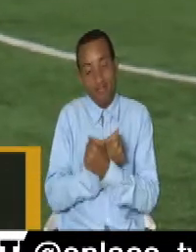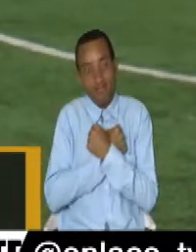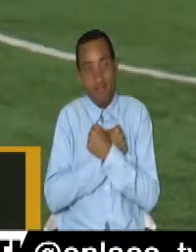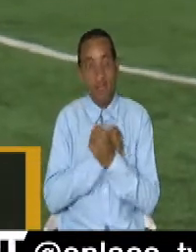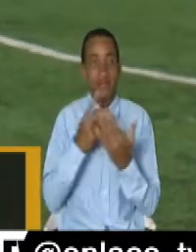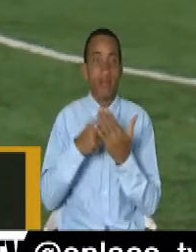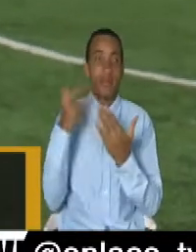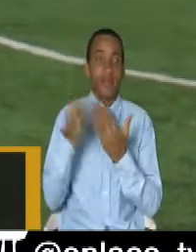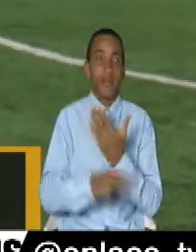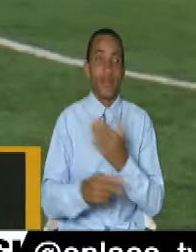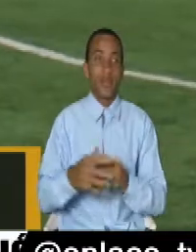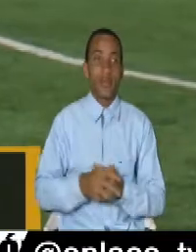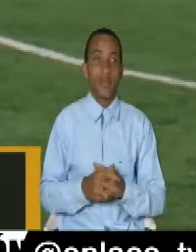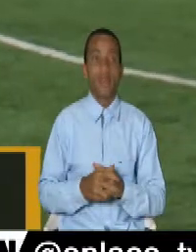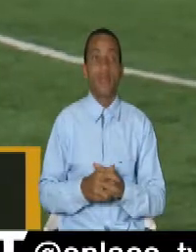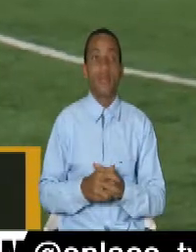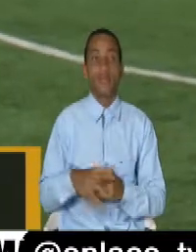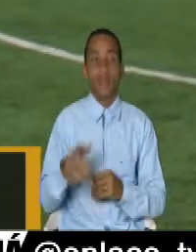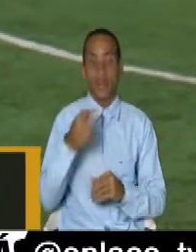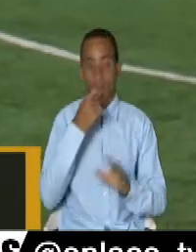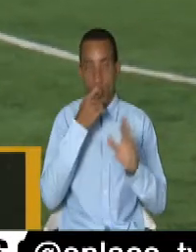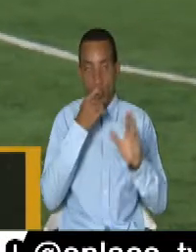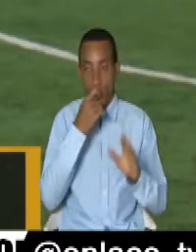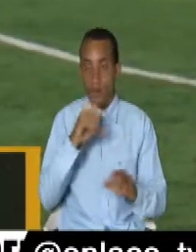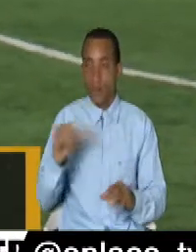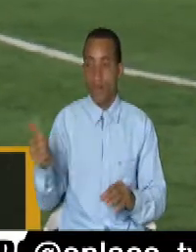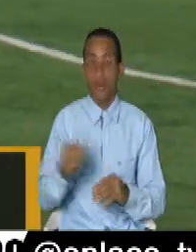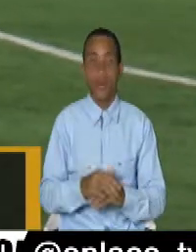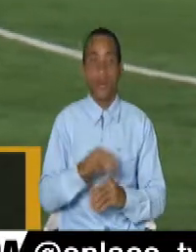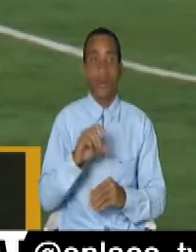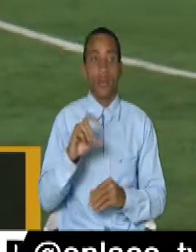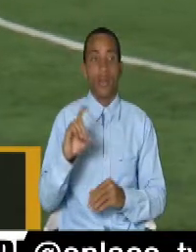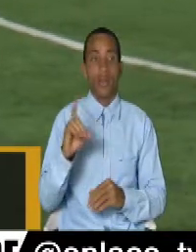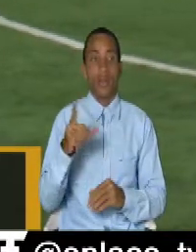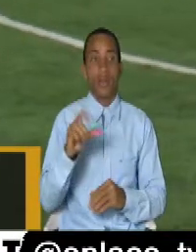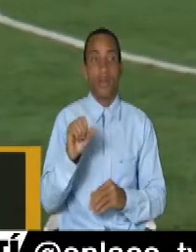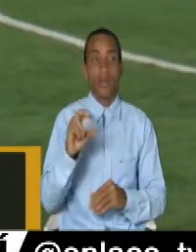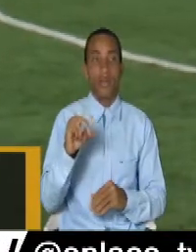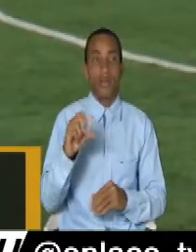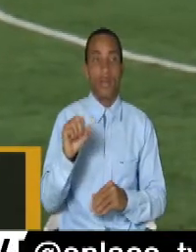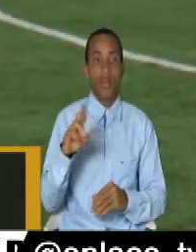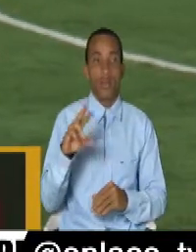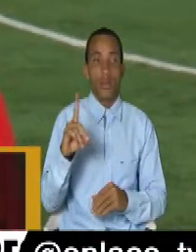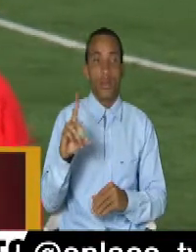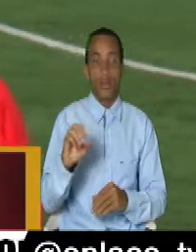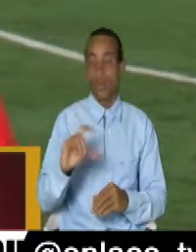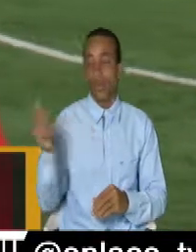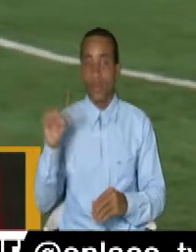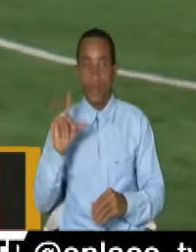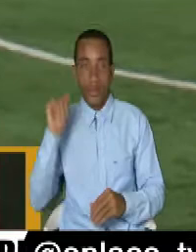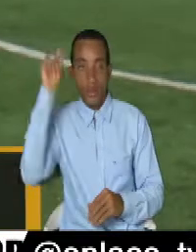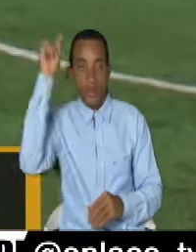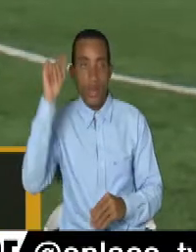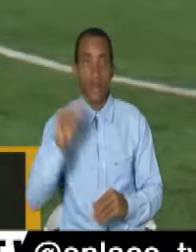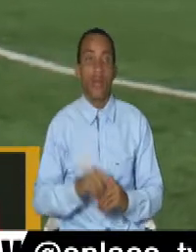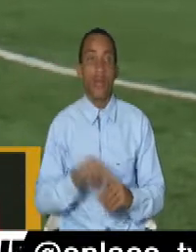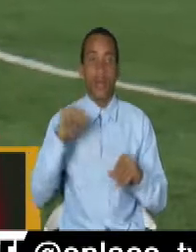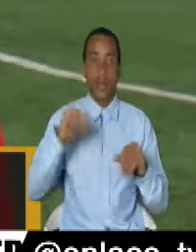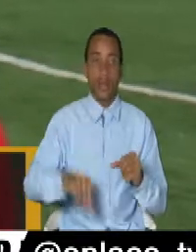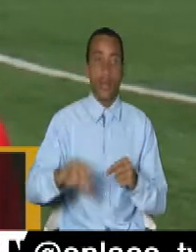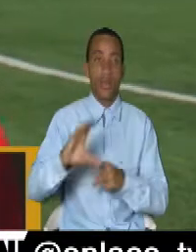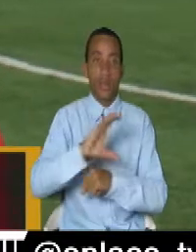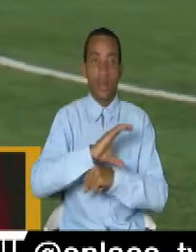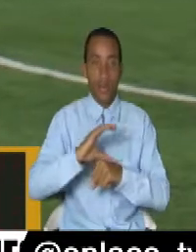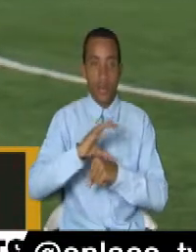que de la mano del profesor Jorge Leonardo Duarte y del INDERBA estamos realizando en la ciudad. Ya vemos